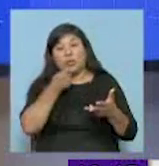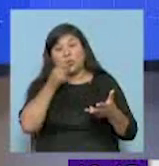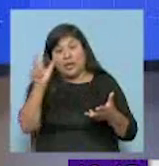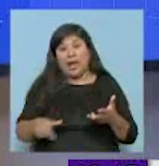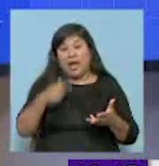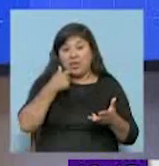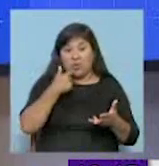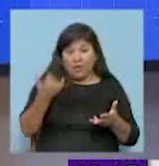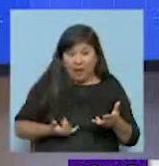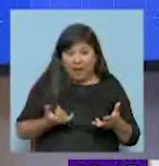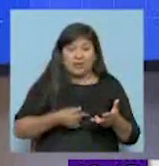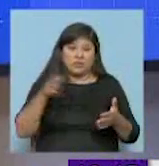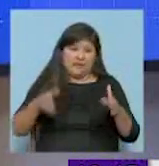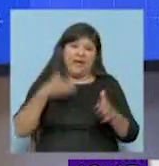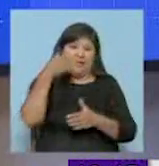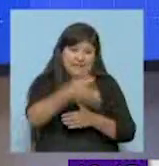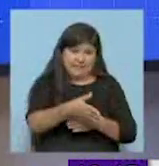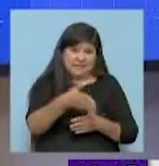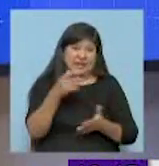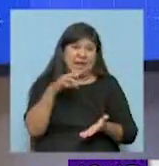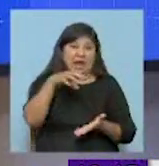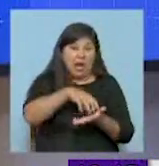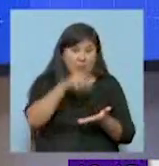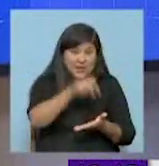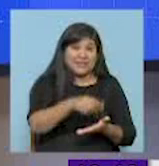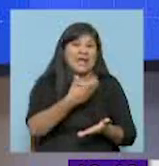tenga, puede acercarse a un organismo de defensa del